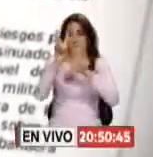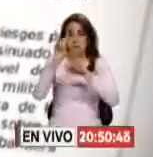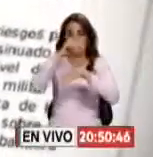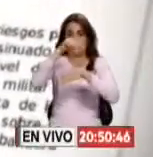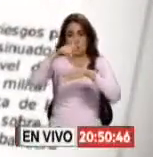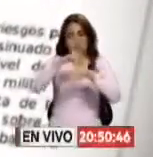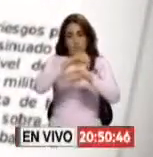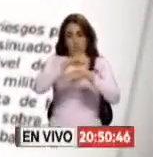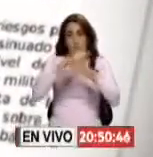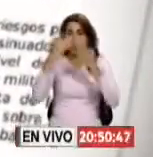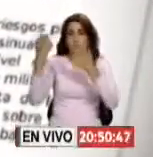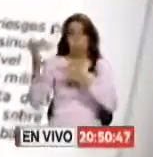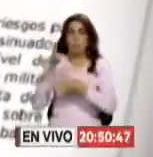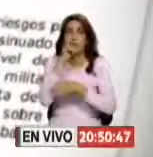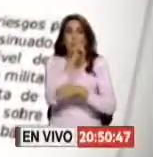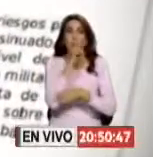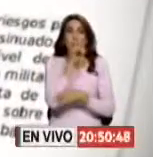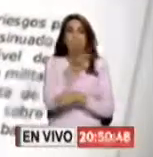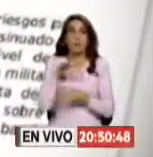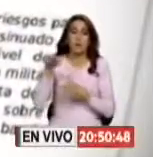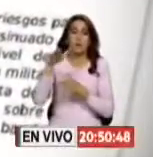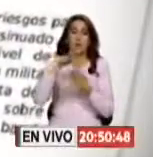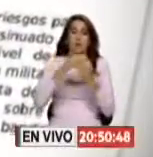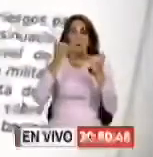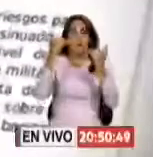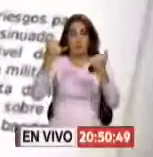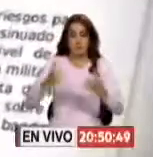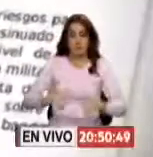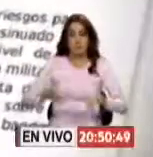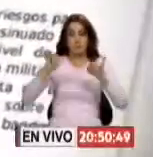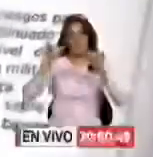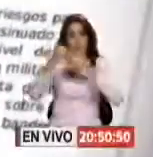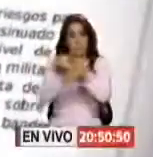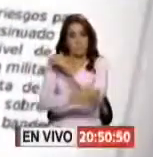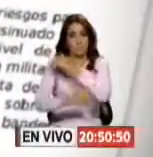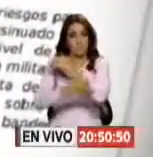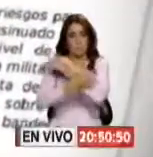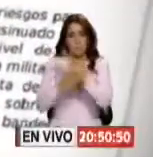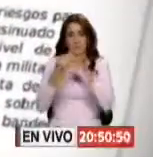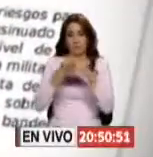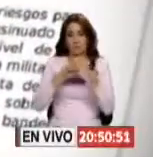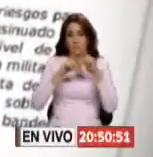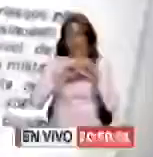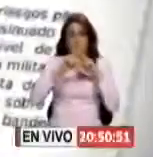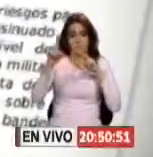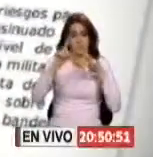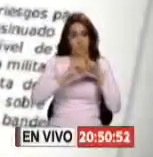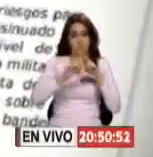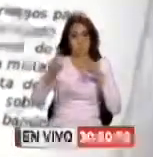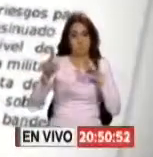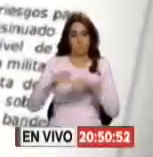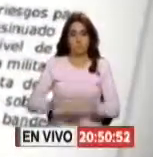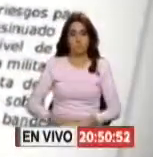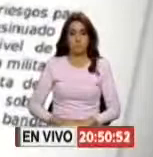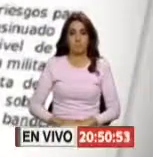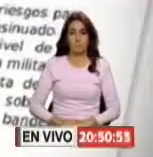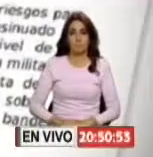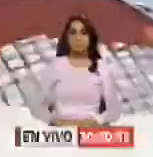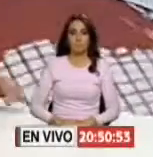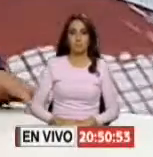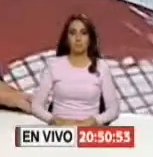funcionarios diplomáticos estadounidenses que aún permanecen en el país para abandonar el territorio. Fernanda de la Bastida,